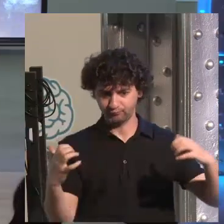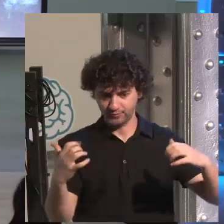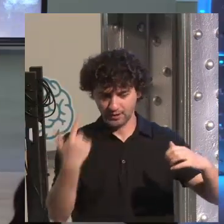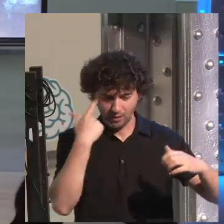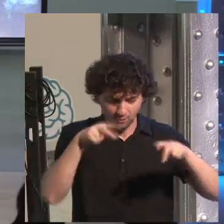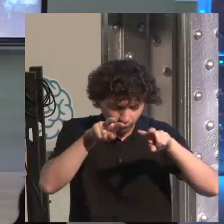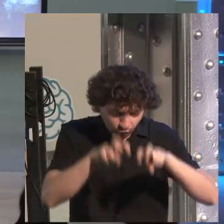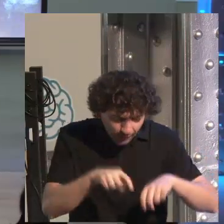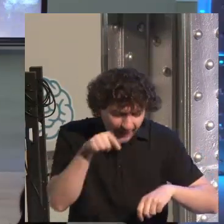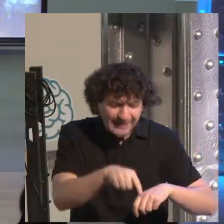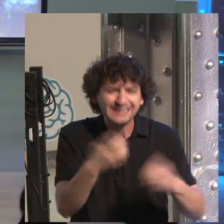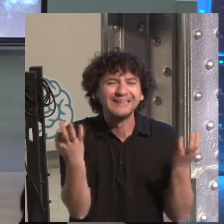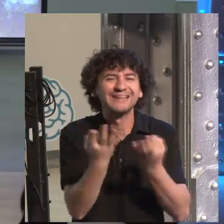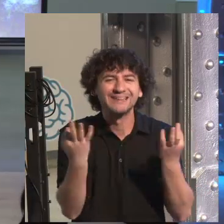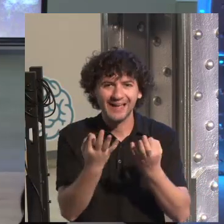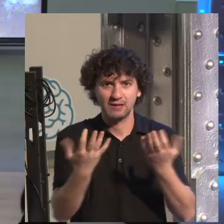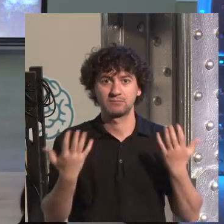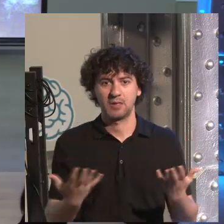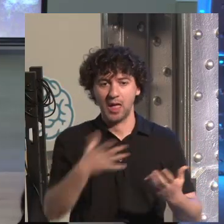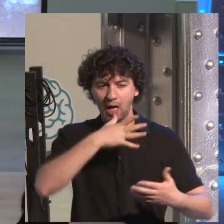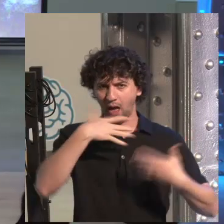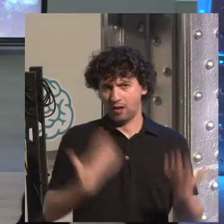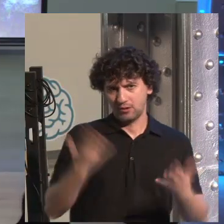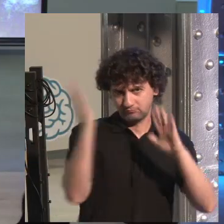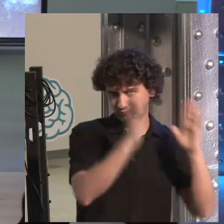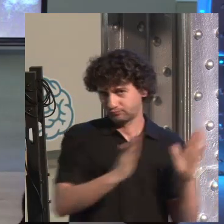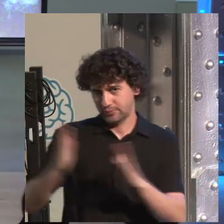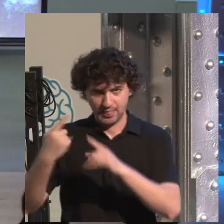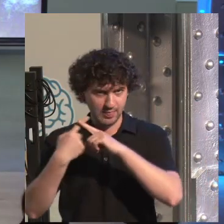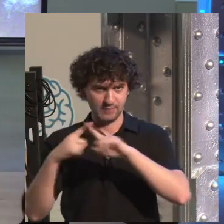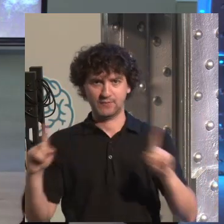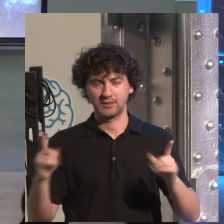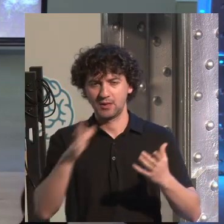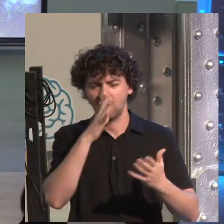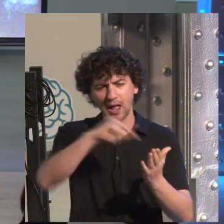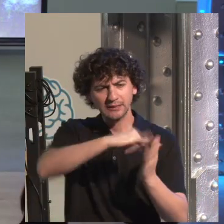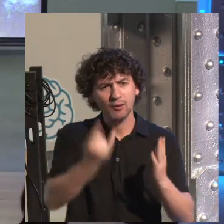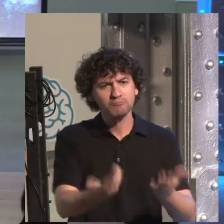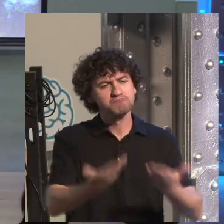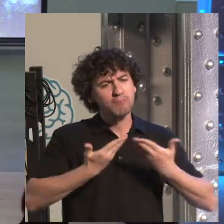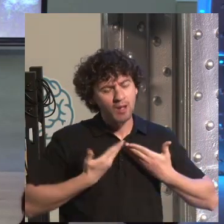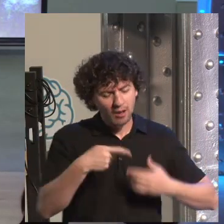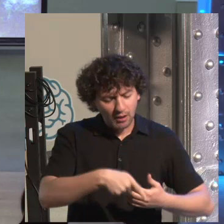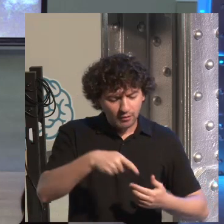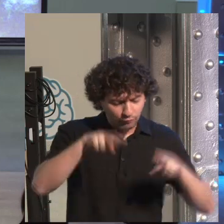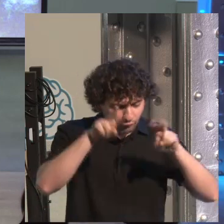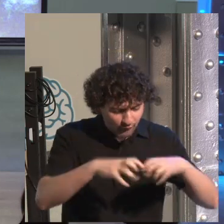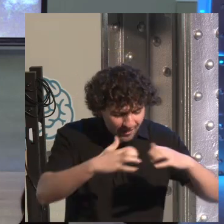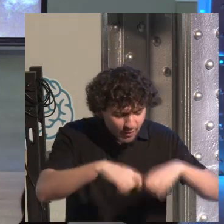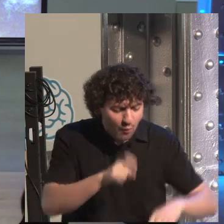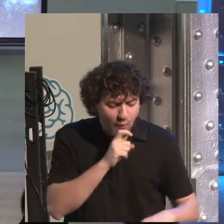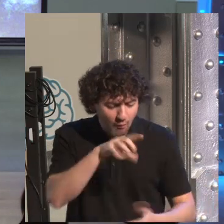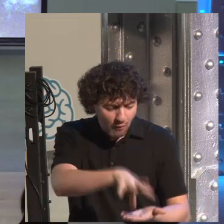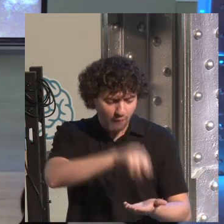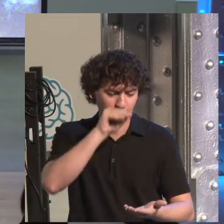intentaba monitorizar qué es lo que estaba pasando. Pero hoy en día, afortunadamente, tenemos muchas tecnologías que nos permiten entender qué es lo que está pasando en el cerebro